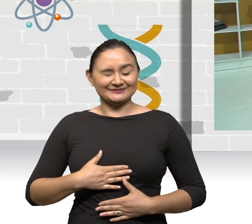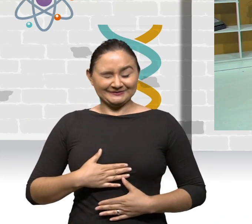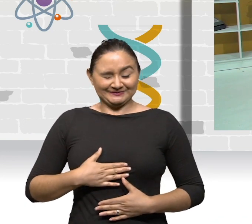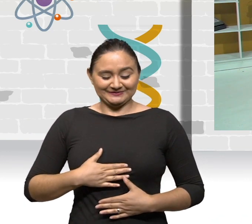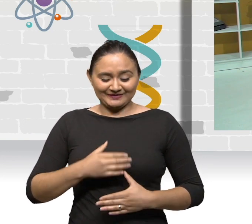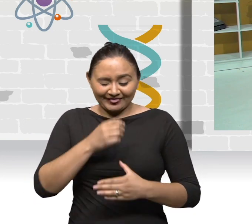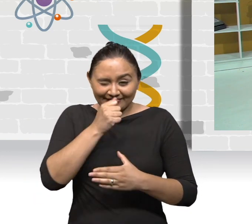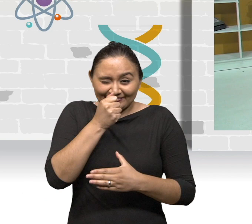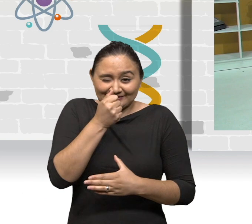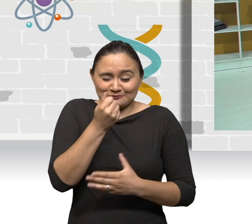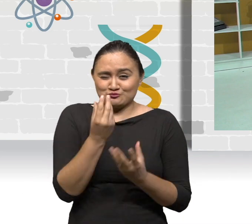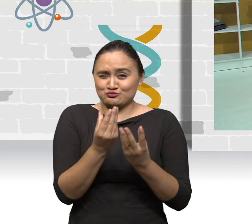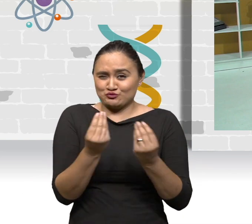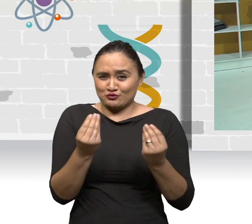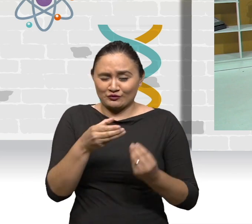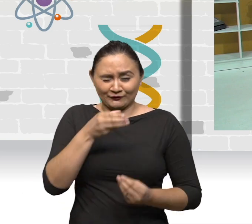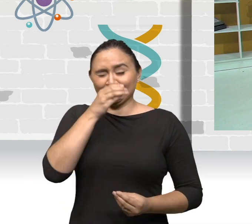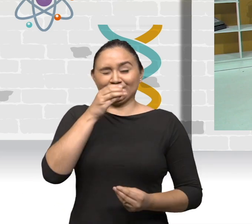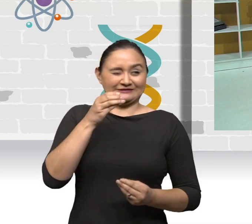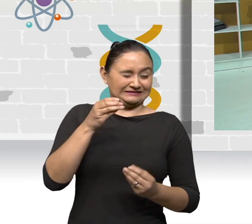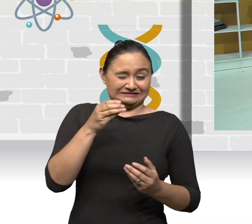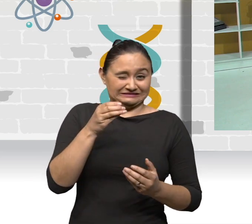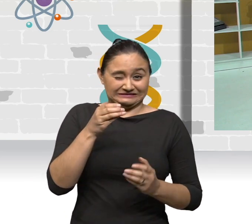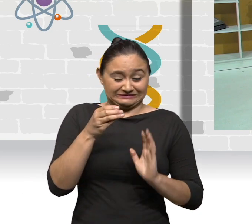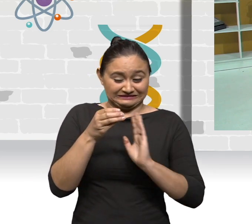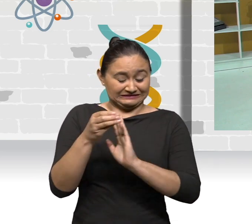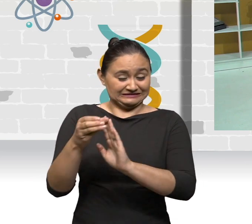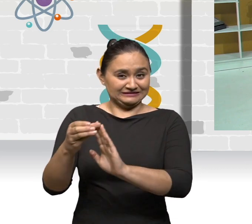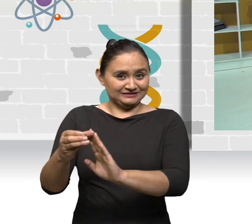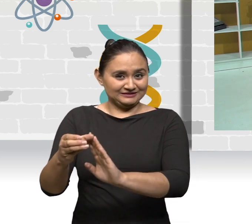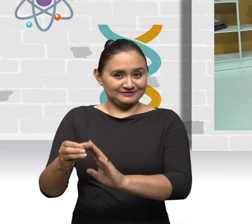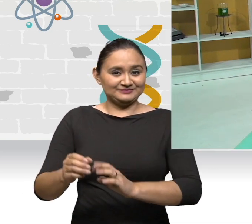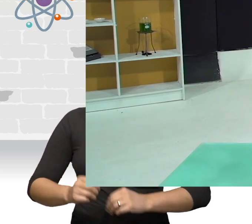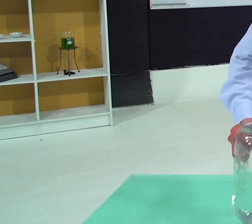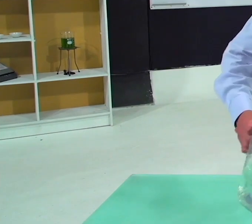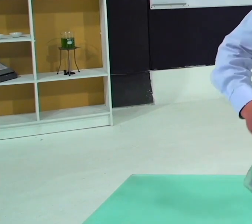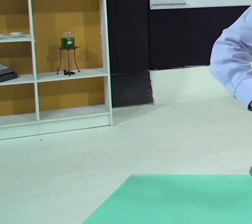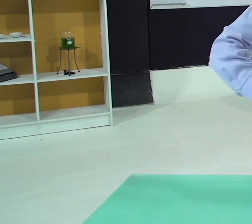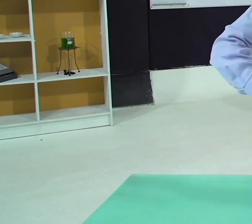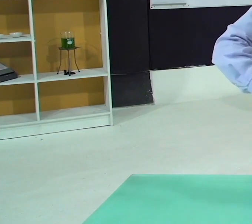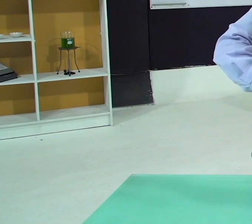Ay, creo que me excedí con el limón. Esta limonada está demasiado concentrada.